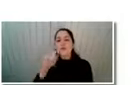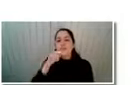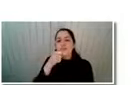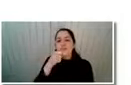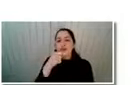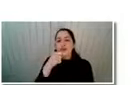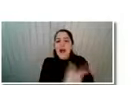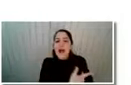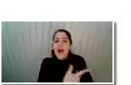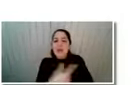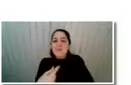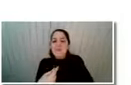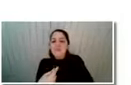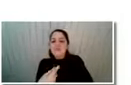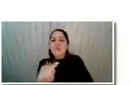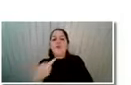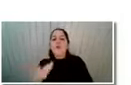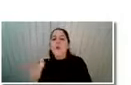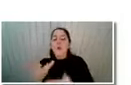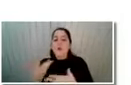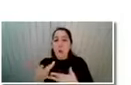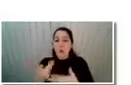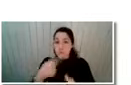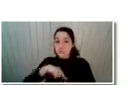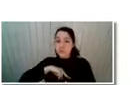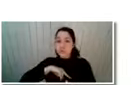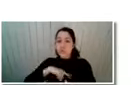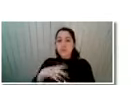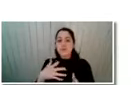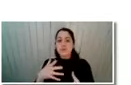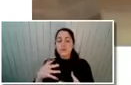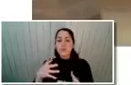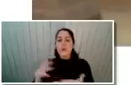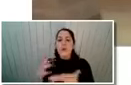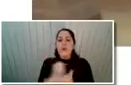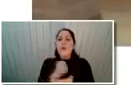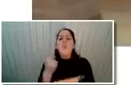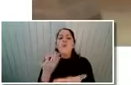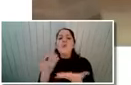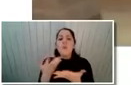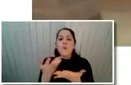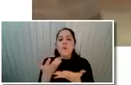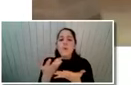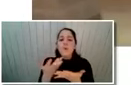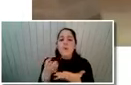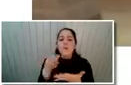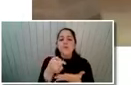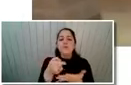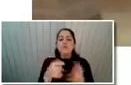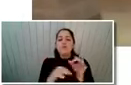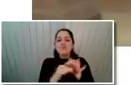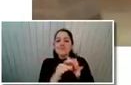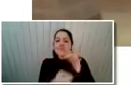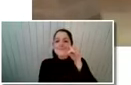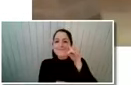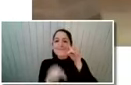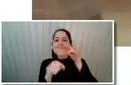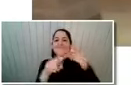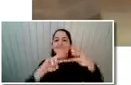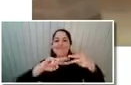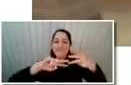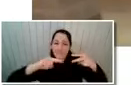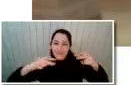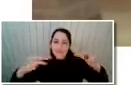Lo que nosotros queremos obtener con la extracción es este material genético que yo les contaba, que está protegido adentro del